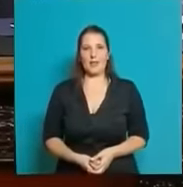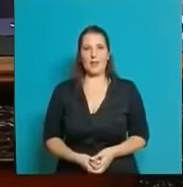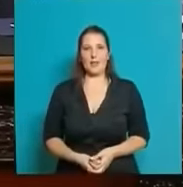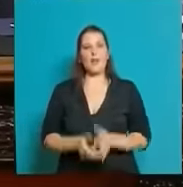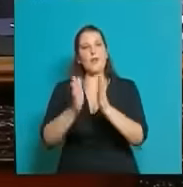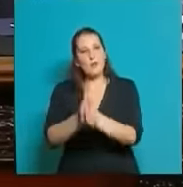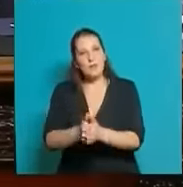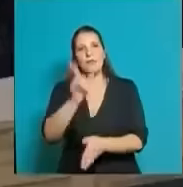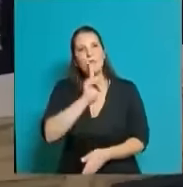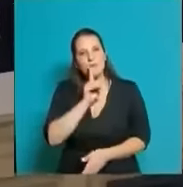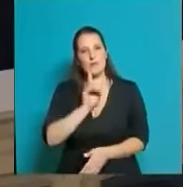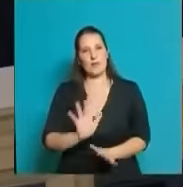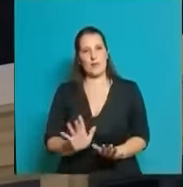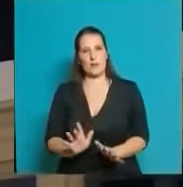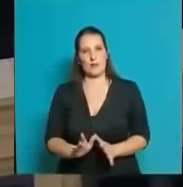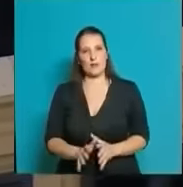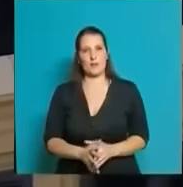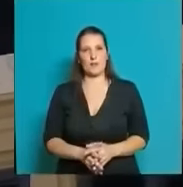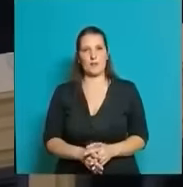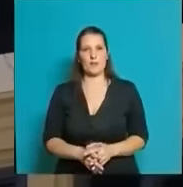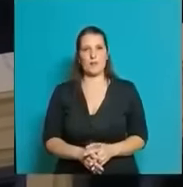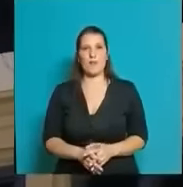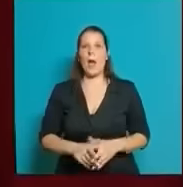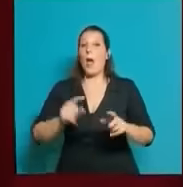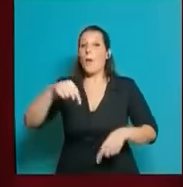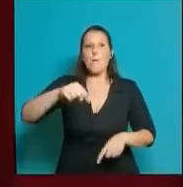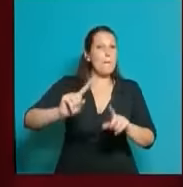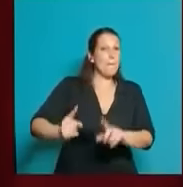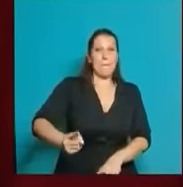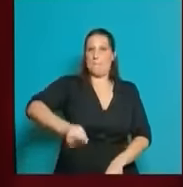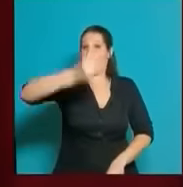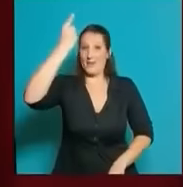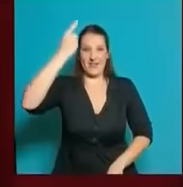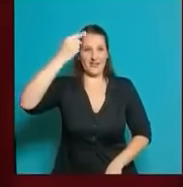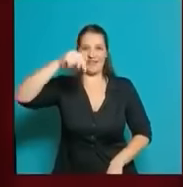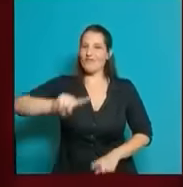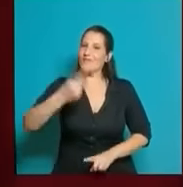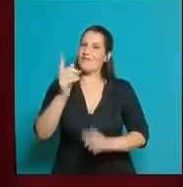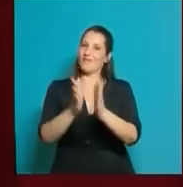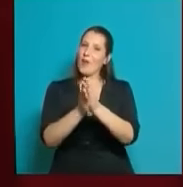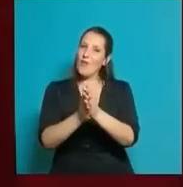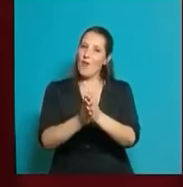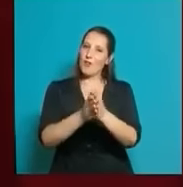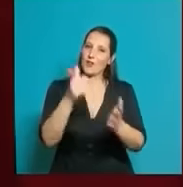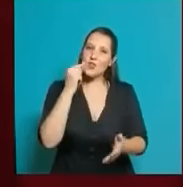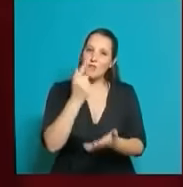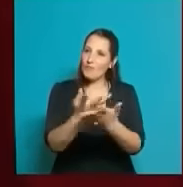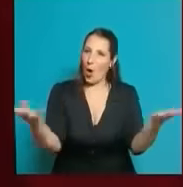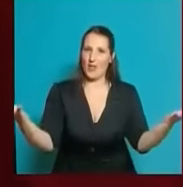Por favor, silencio. Y por primera vez, señores, señores,